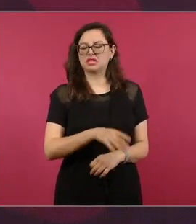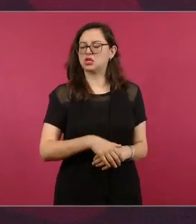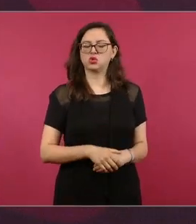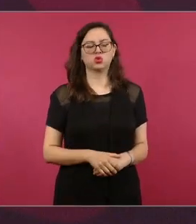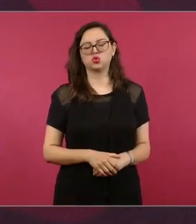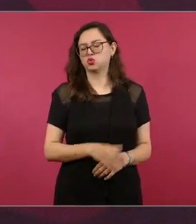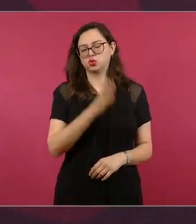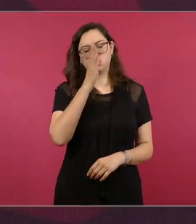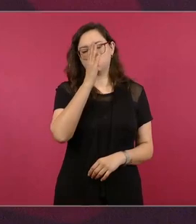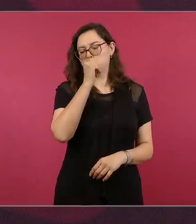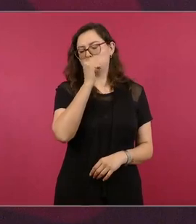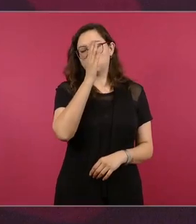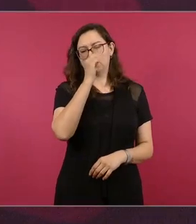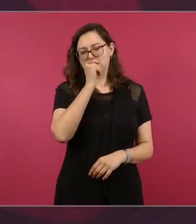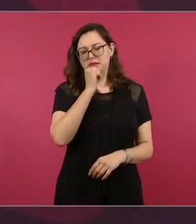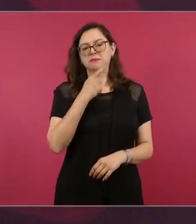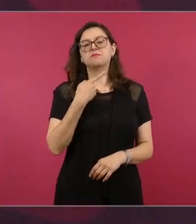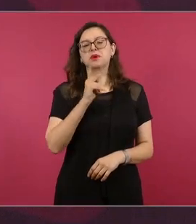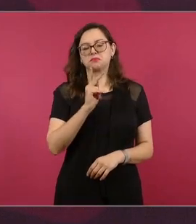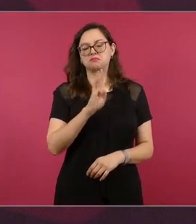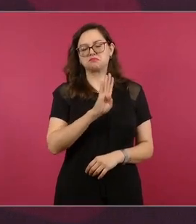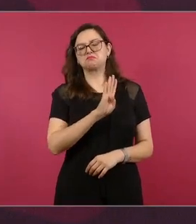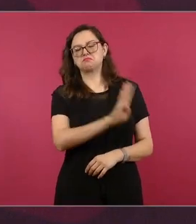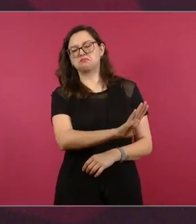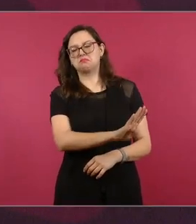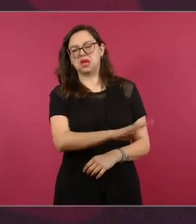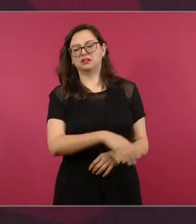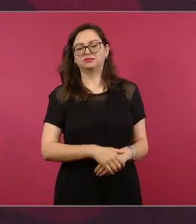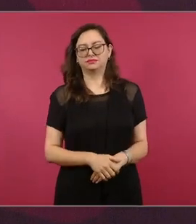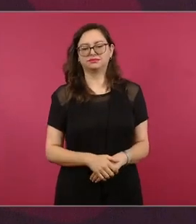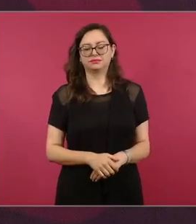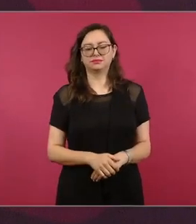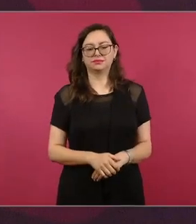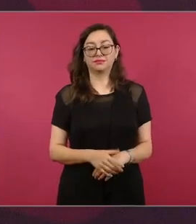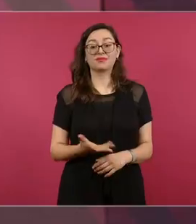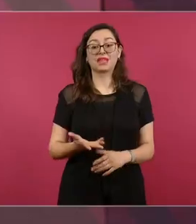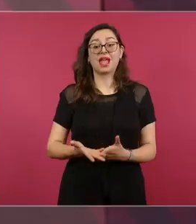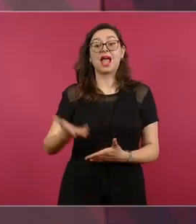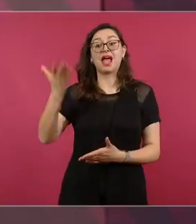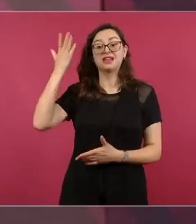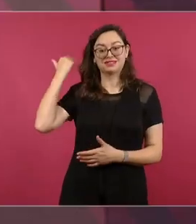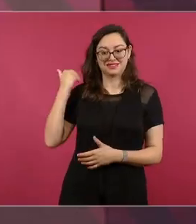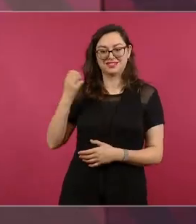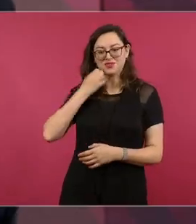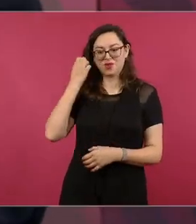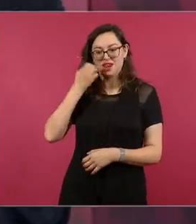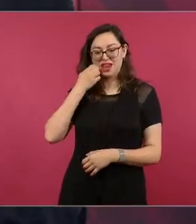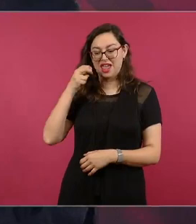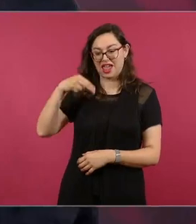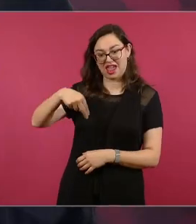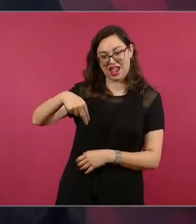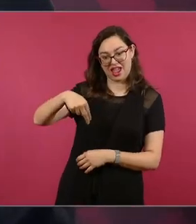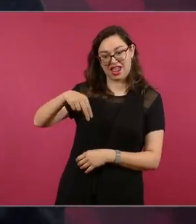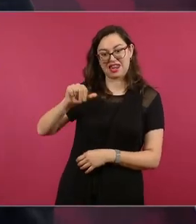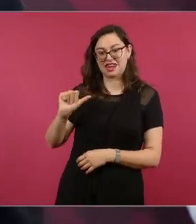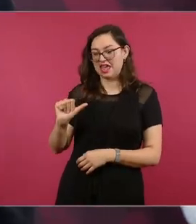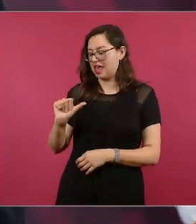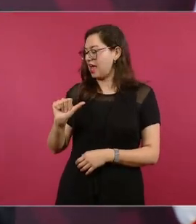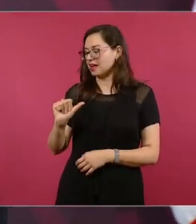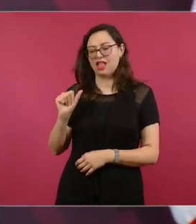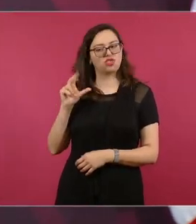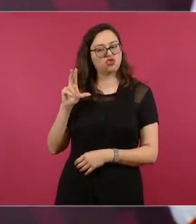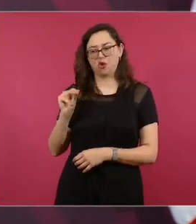era antes en la facultad en las escuelas era NA no